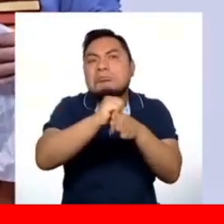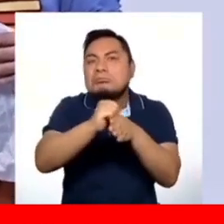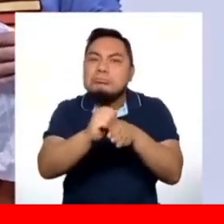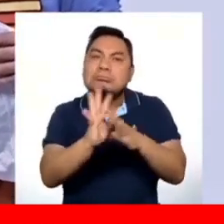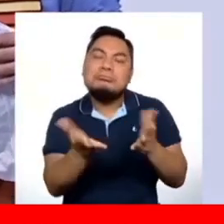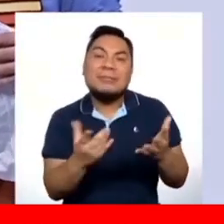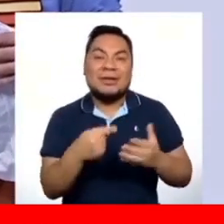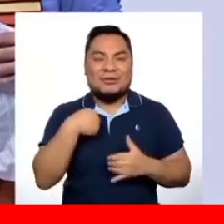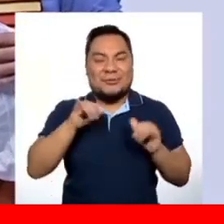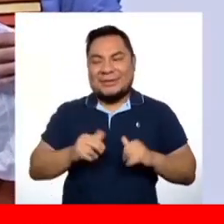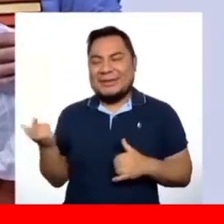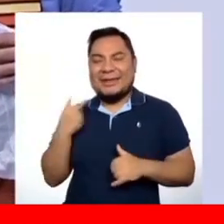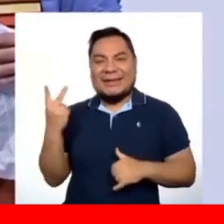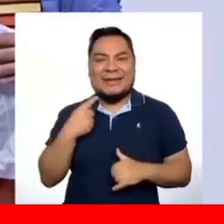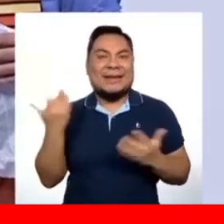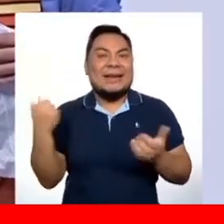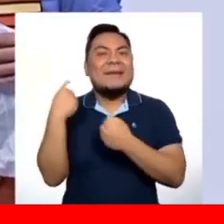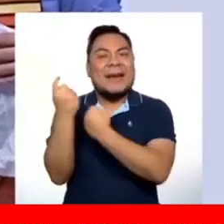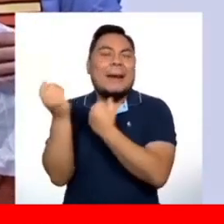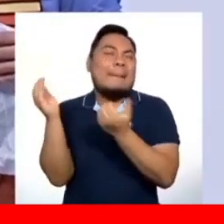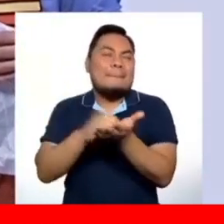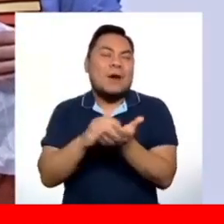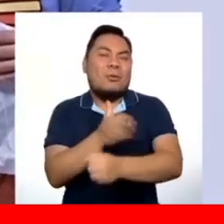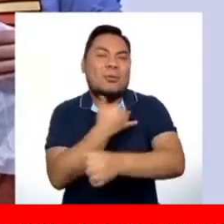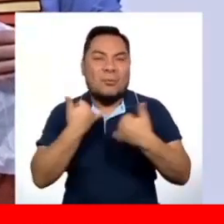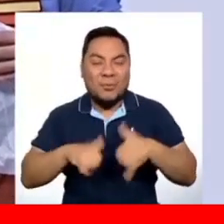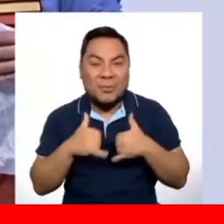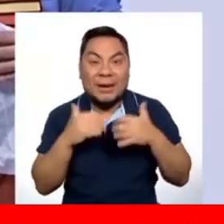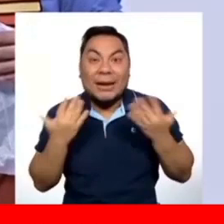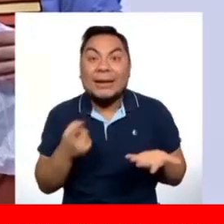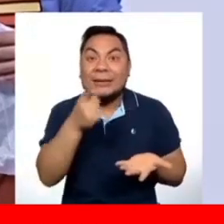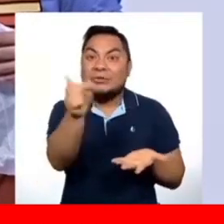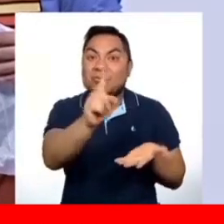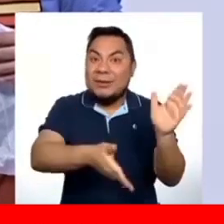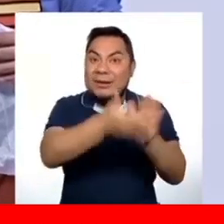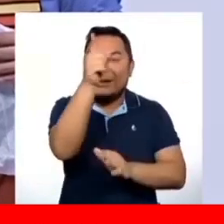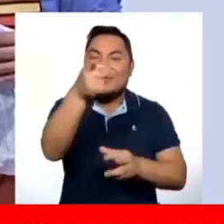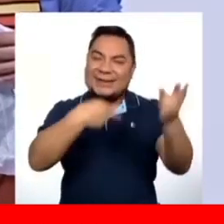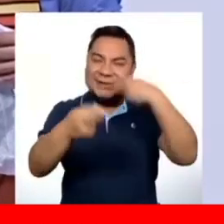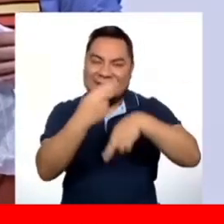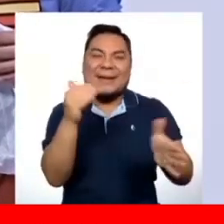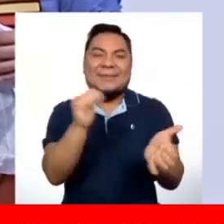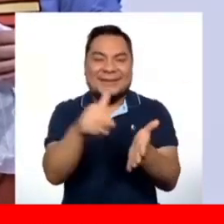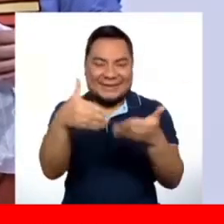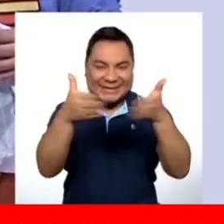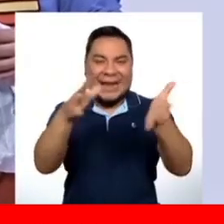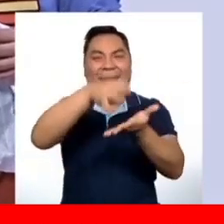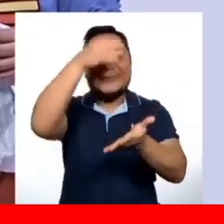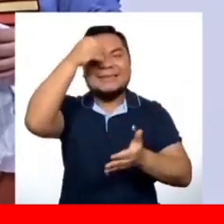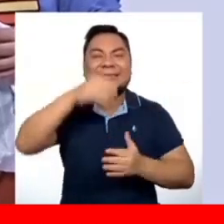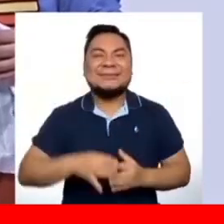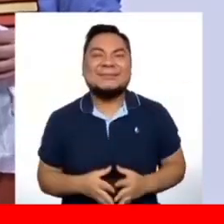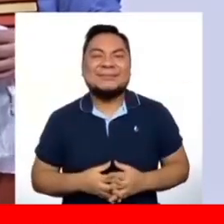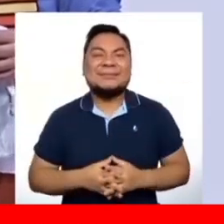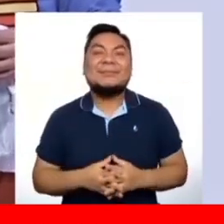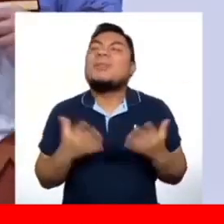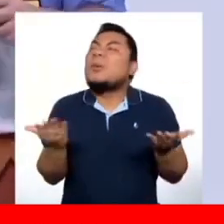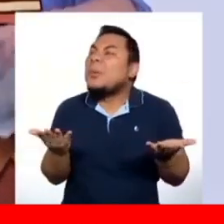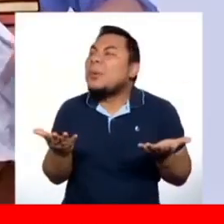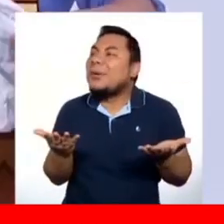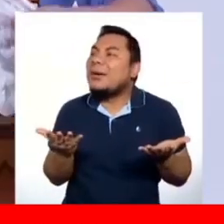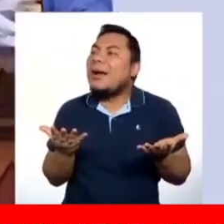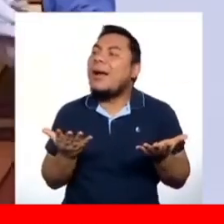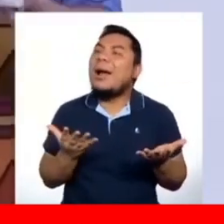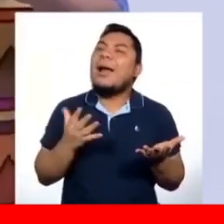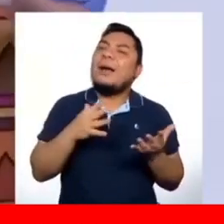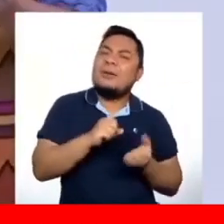practicando. Yo me quedo con Javier para que me enseñe más juegos musicales y ustedes no se muevan porque rezamos con más aquí en Aprende en Casa. ¿Cómo era?